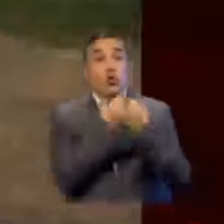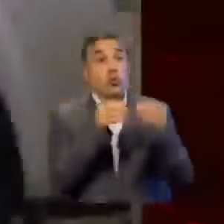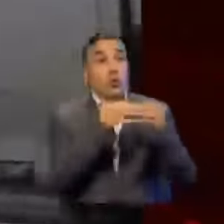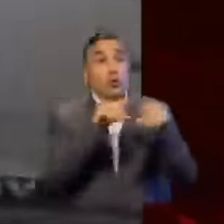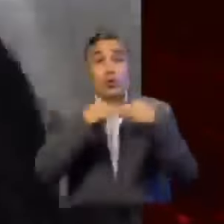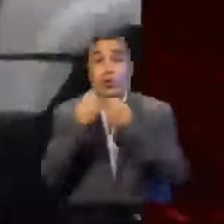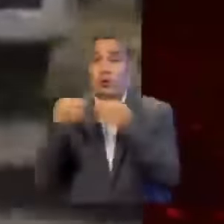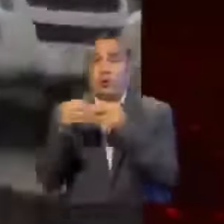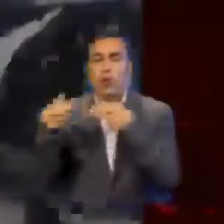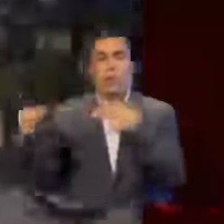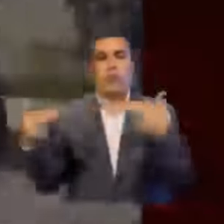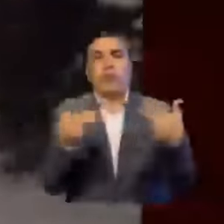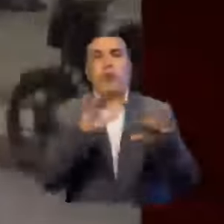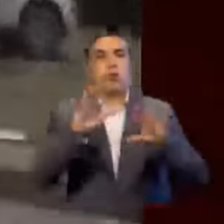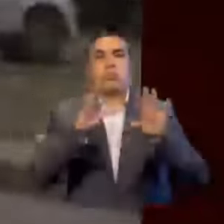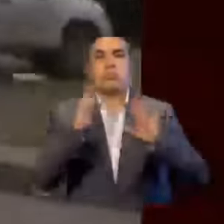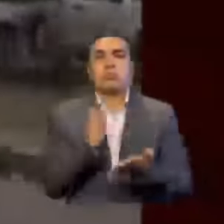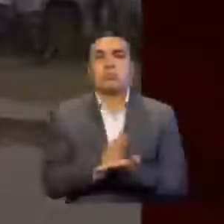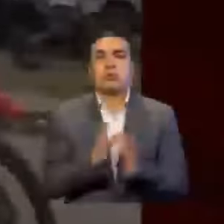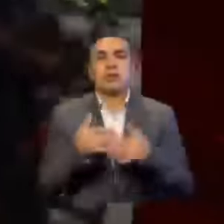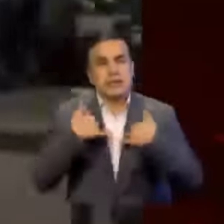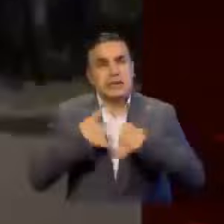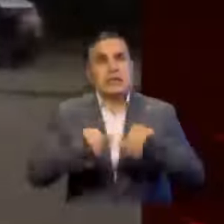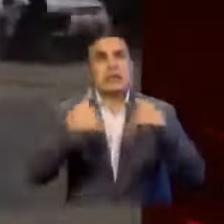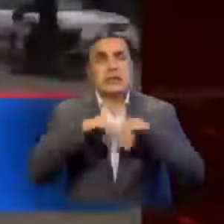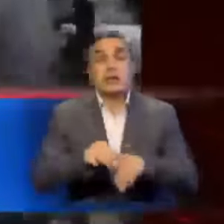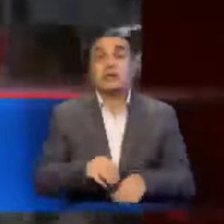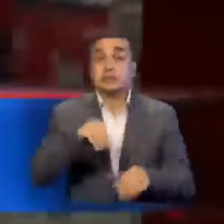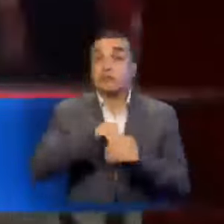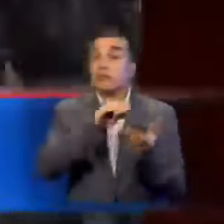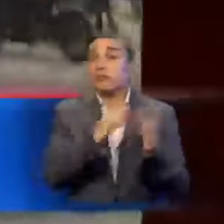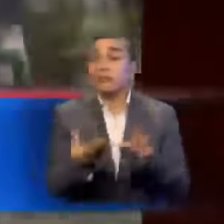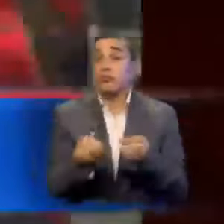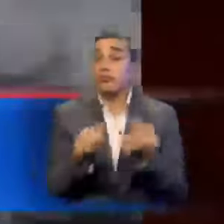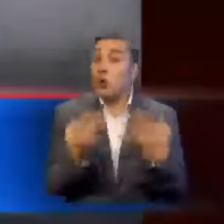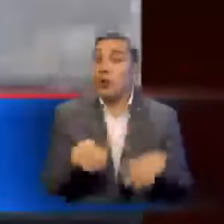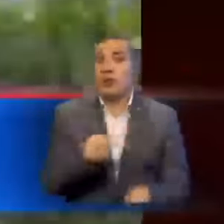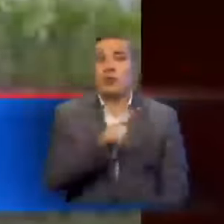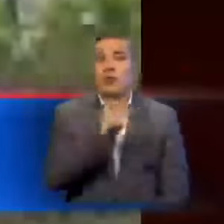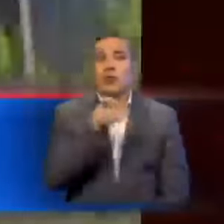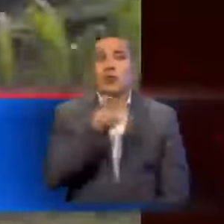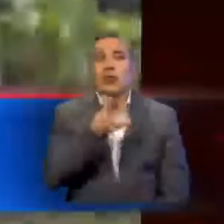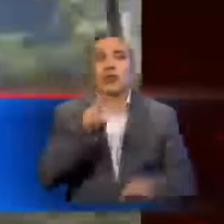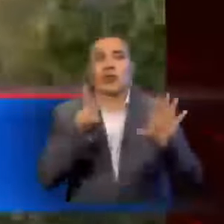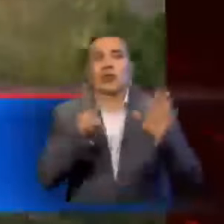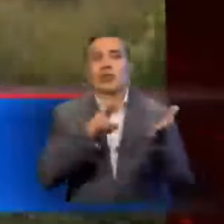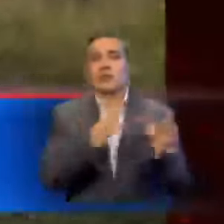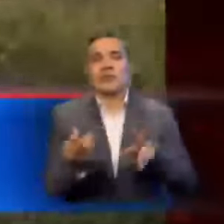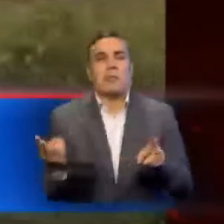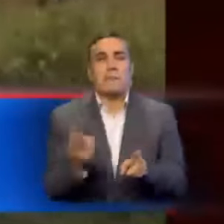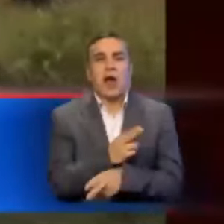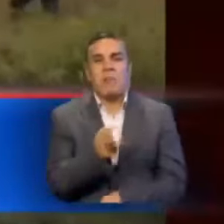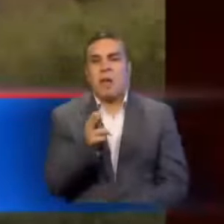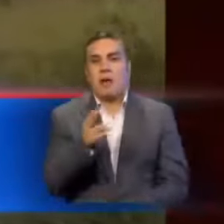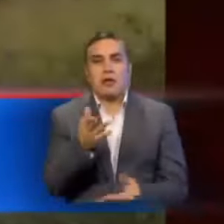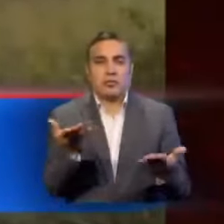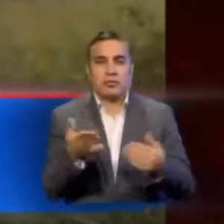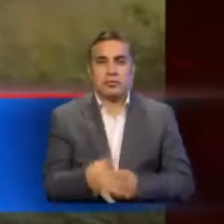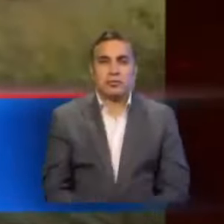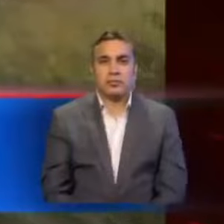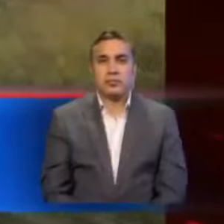no ha tenido precedentes. Con esto, la cifra de muertes violentas en el país se incrementó a 237. Vanessa Filella,